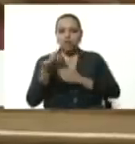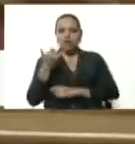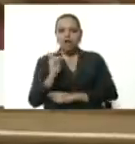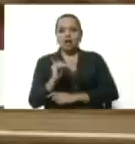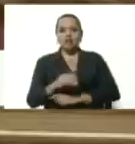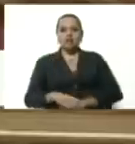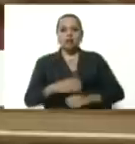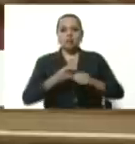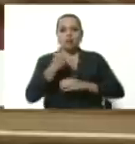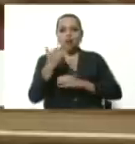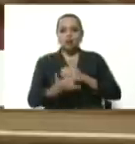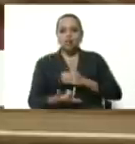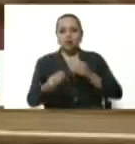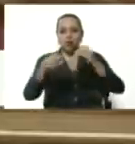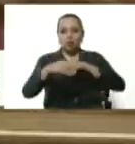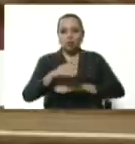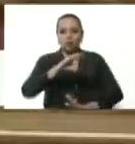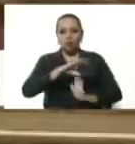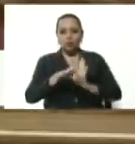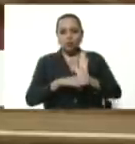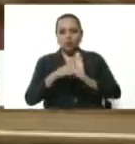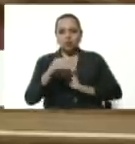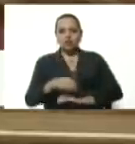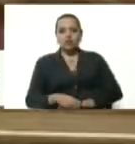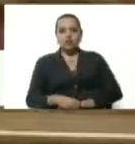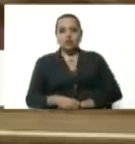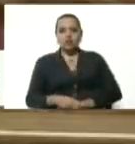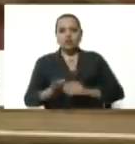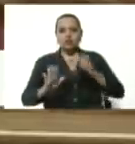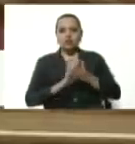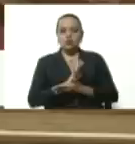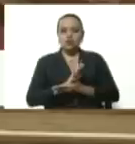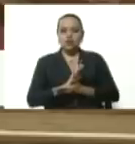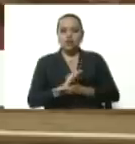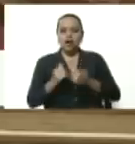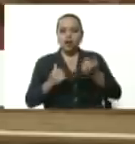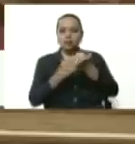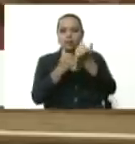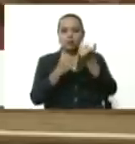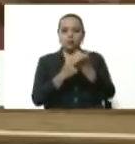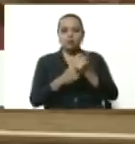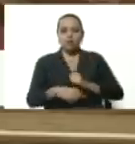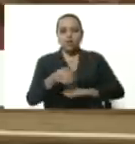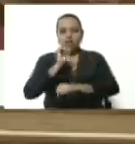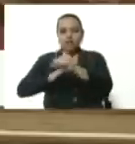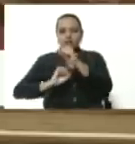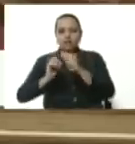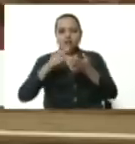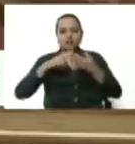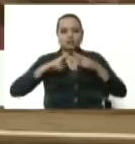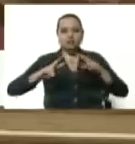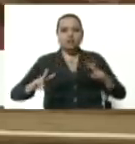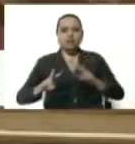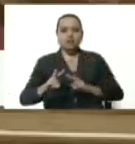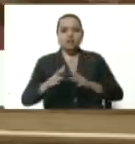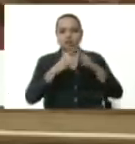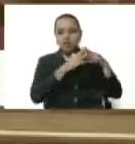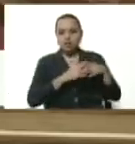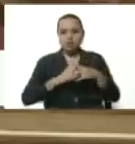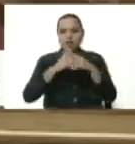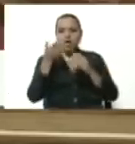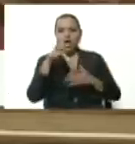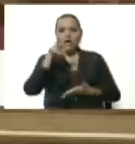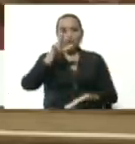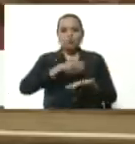proyecto de acuerdo constituyente en solidaridad con la lucha pacífica del pueblo de los Estados Unidos de América, resultando aprobado